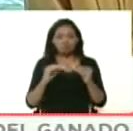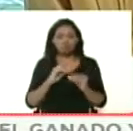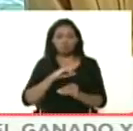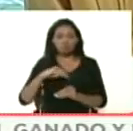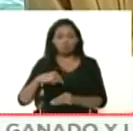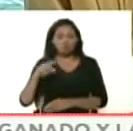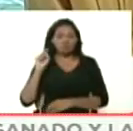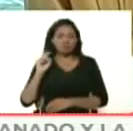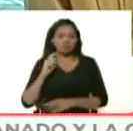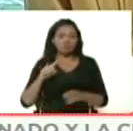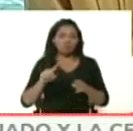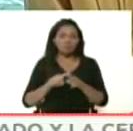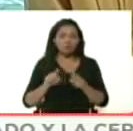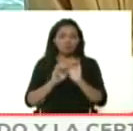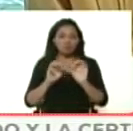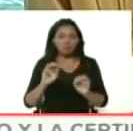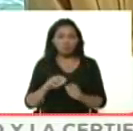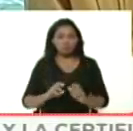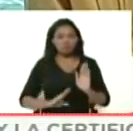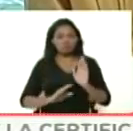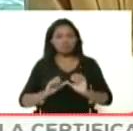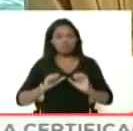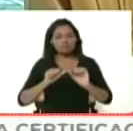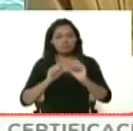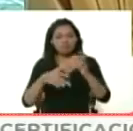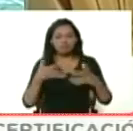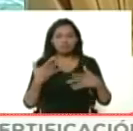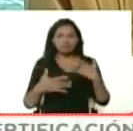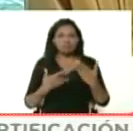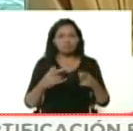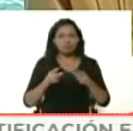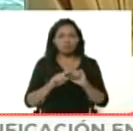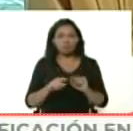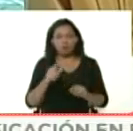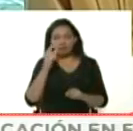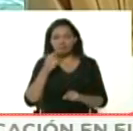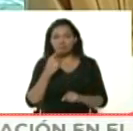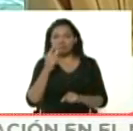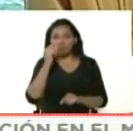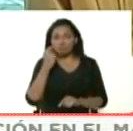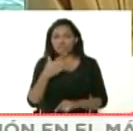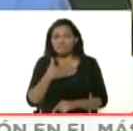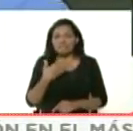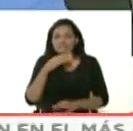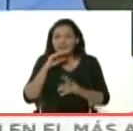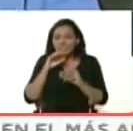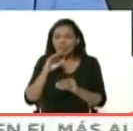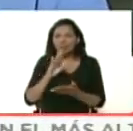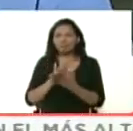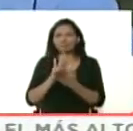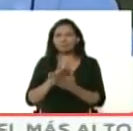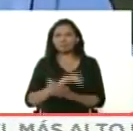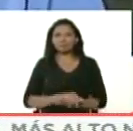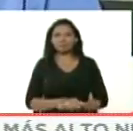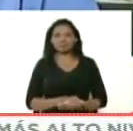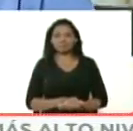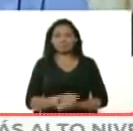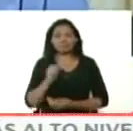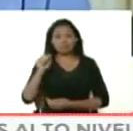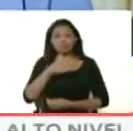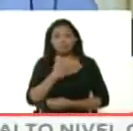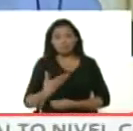necesitan para mantener e incrementar su actividad. ¿Qué dice Castro Sotelo? Lo que tiene ganas de hablar. Sí,